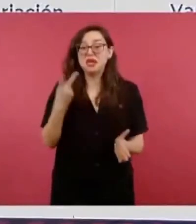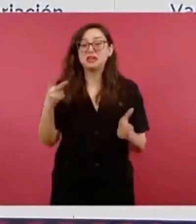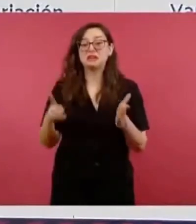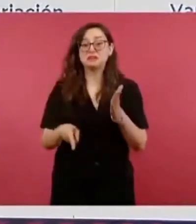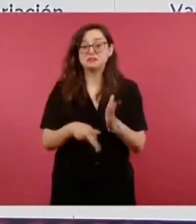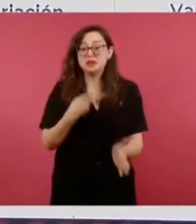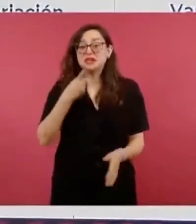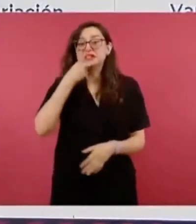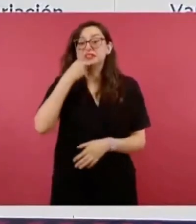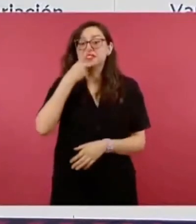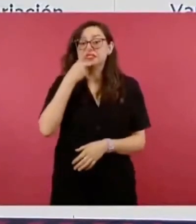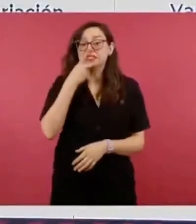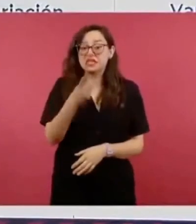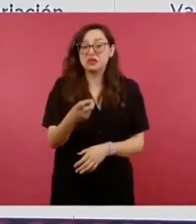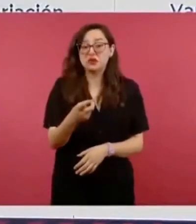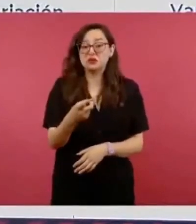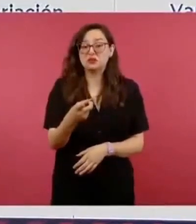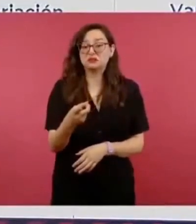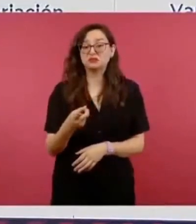es